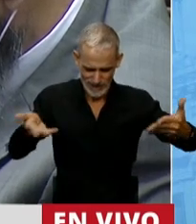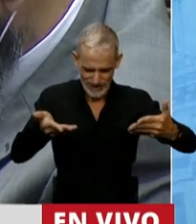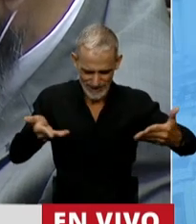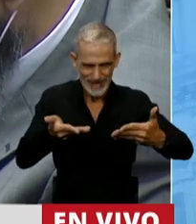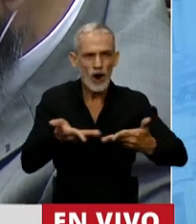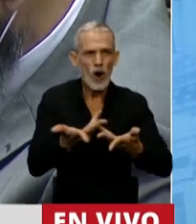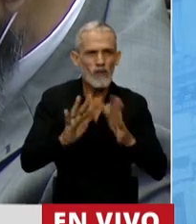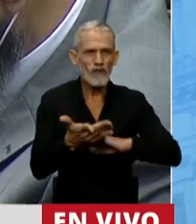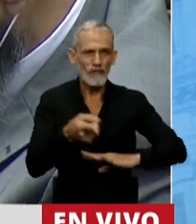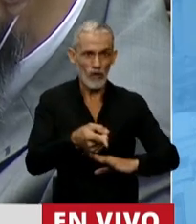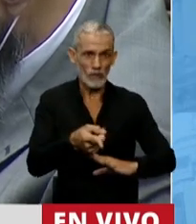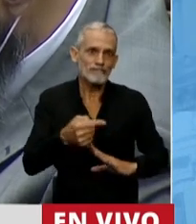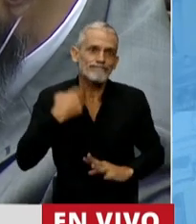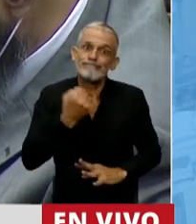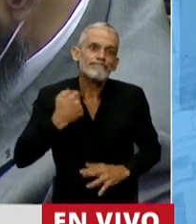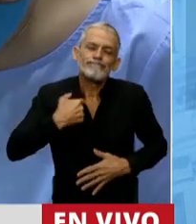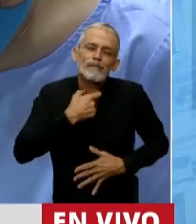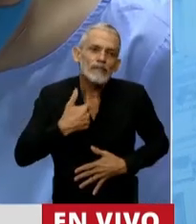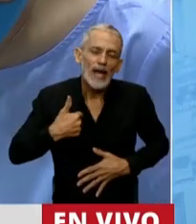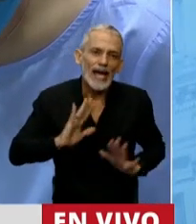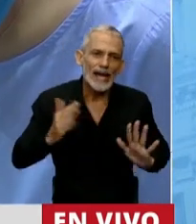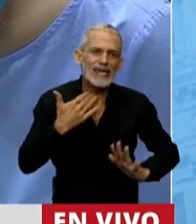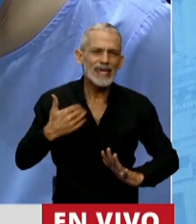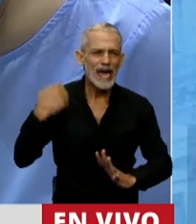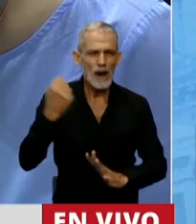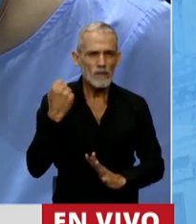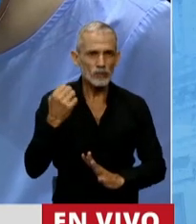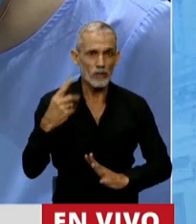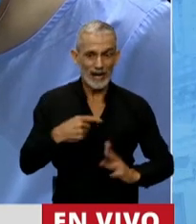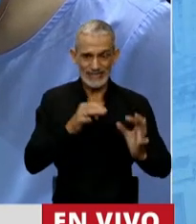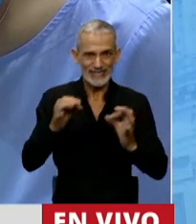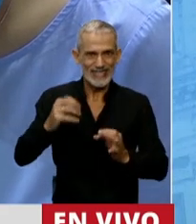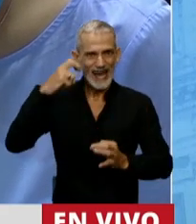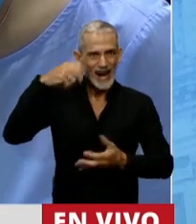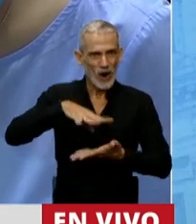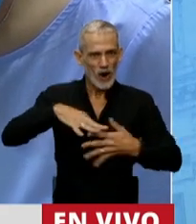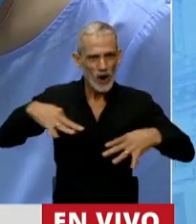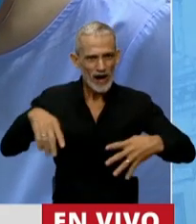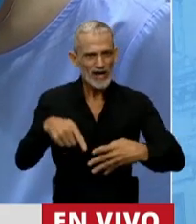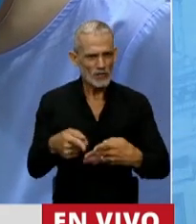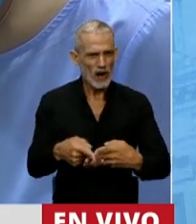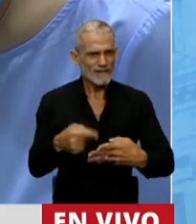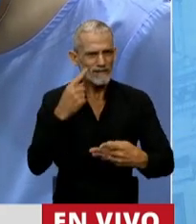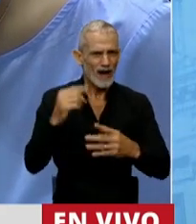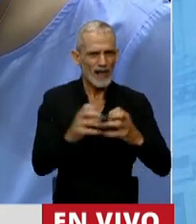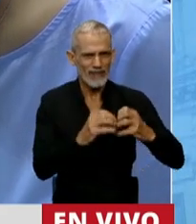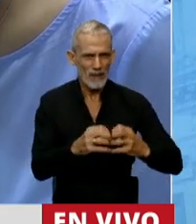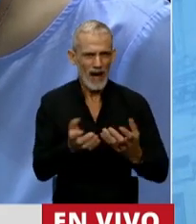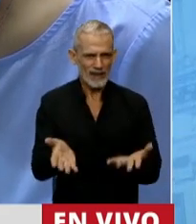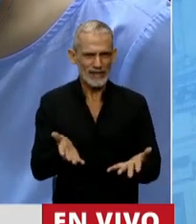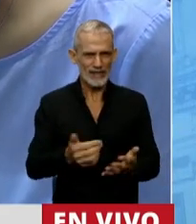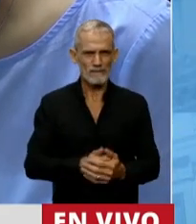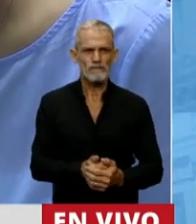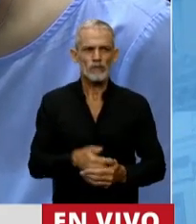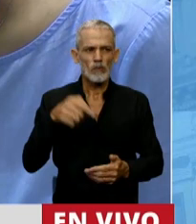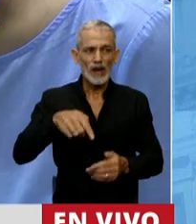Ese era un deseo que teníamos al poder, al llegar a este lugar e intentar tratar. También